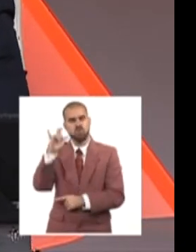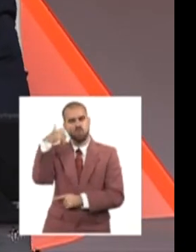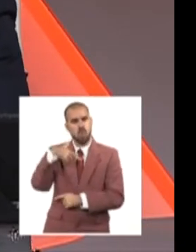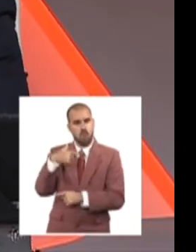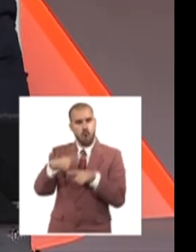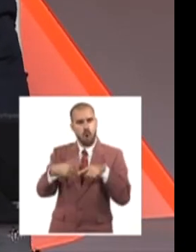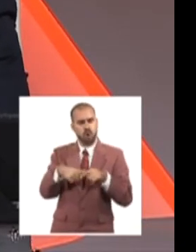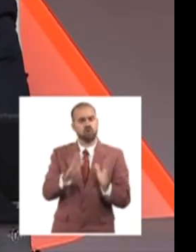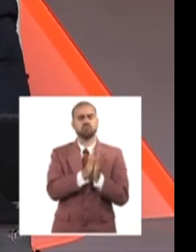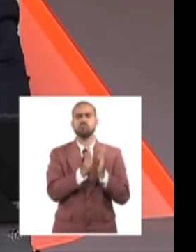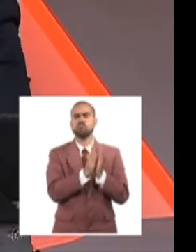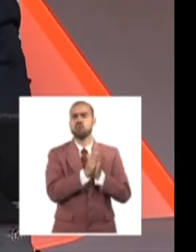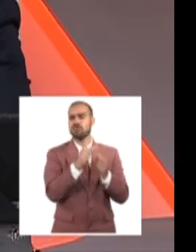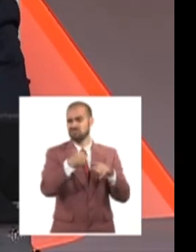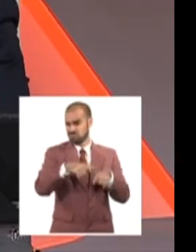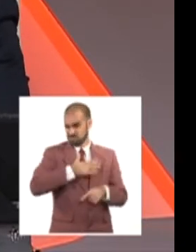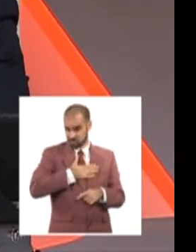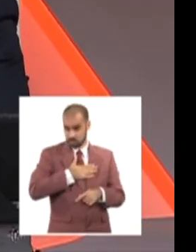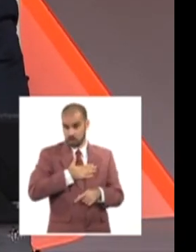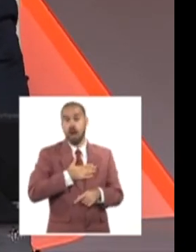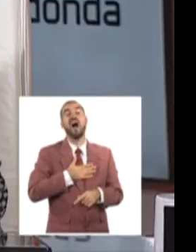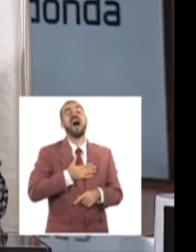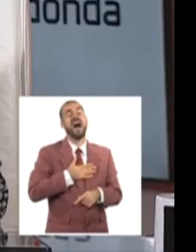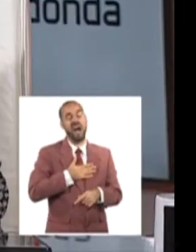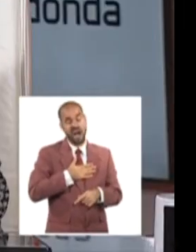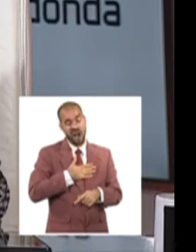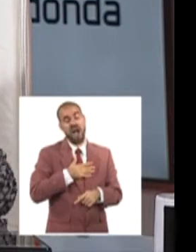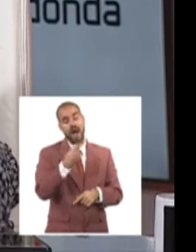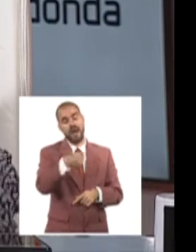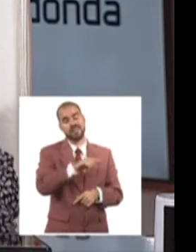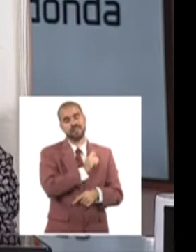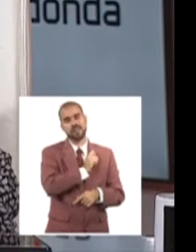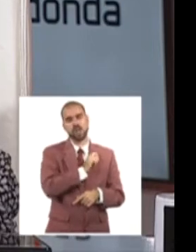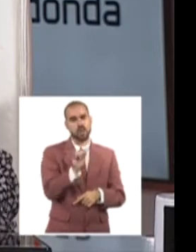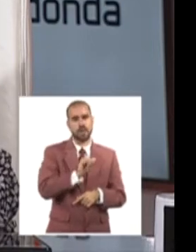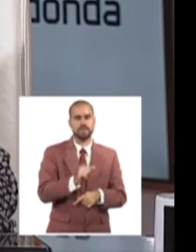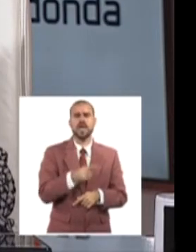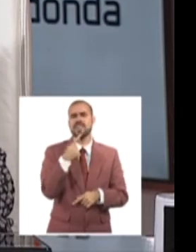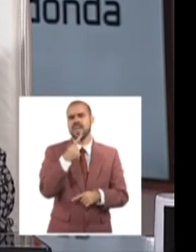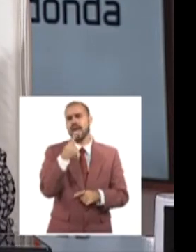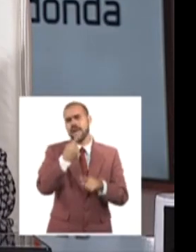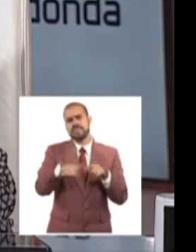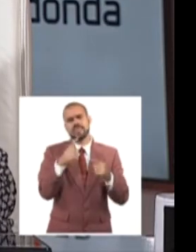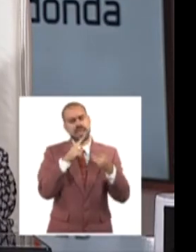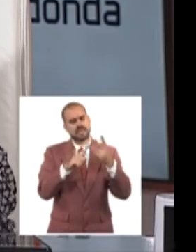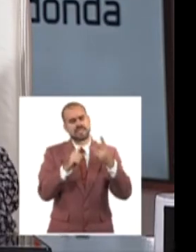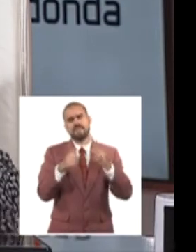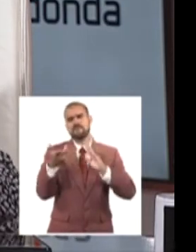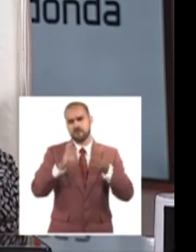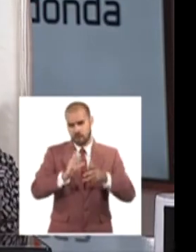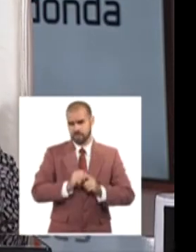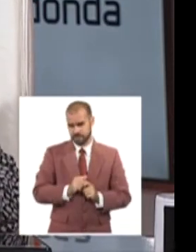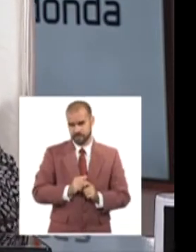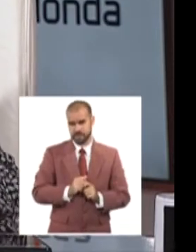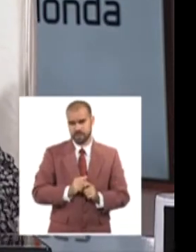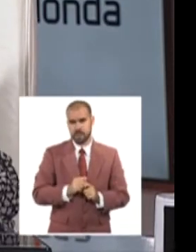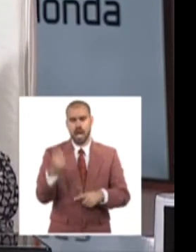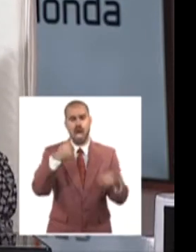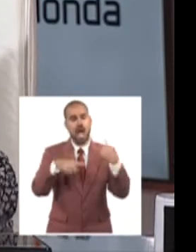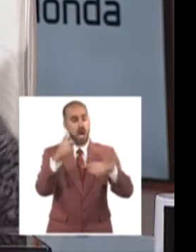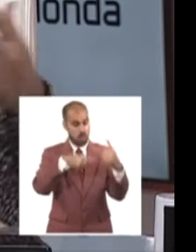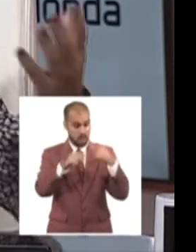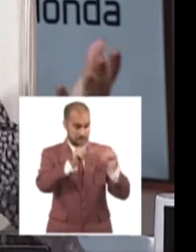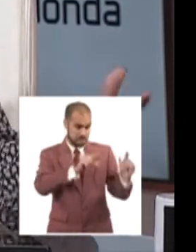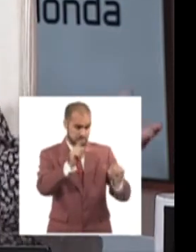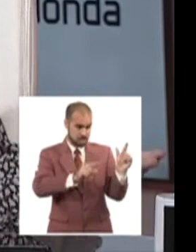también está también en oliva ahí está lo que ellos le llaman una tercera vía ahí hay electores brasileños que